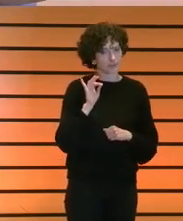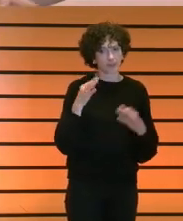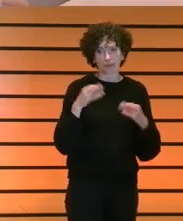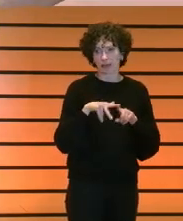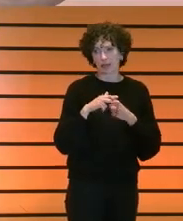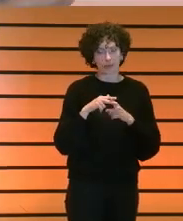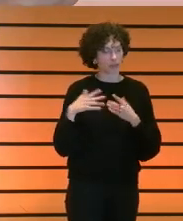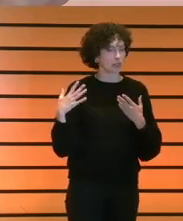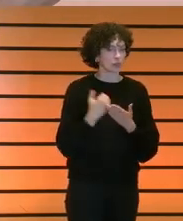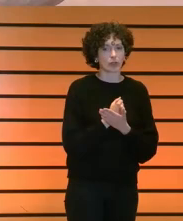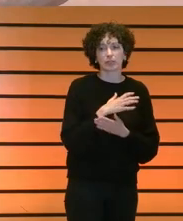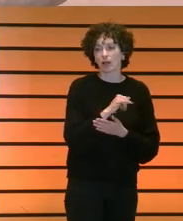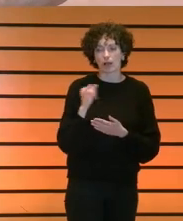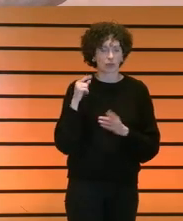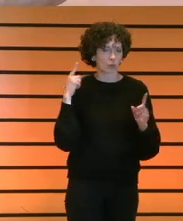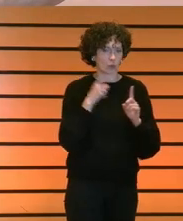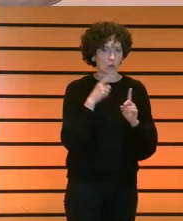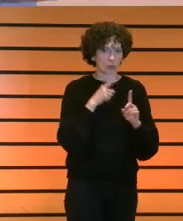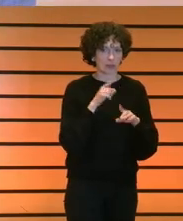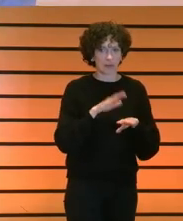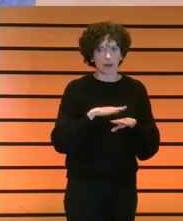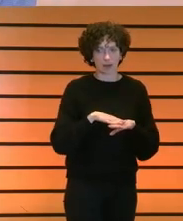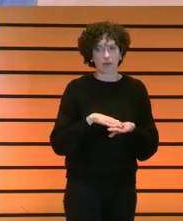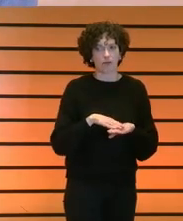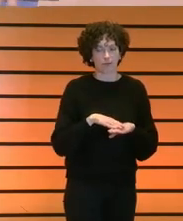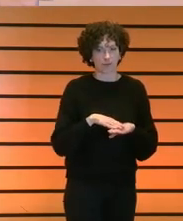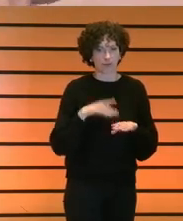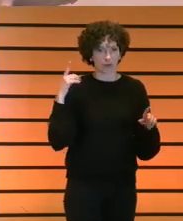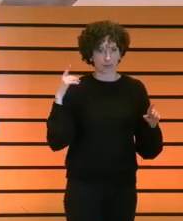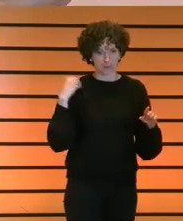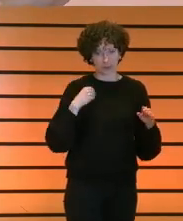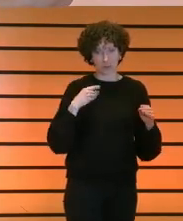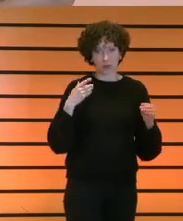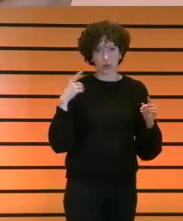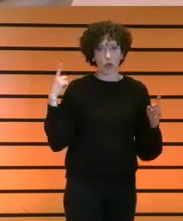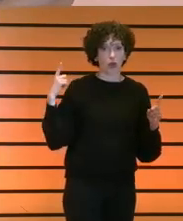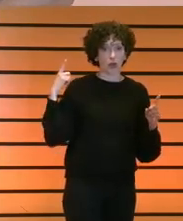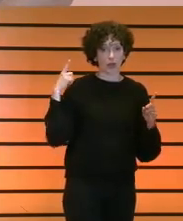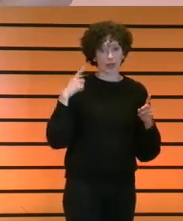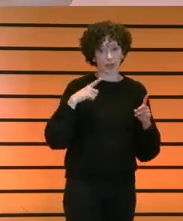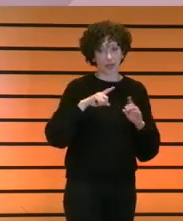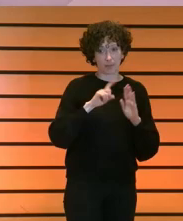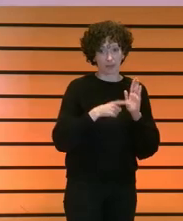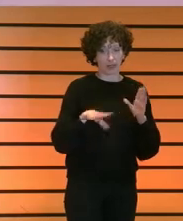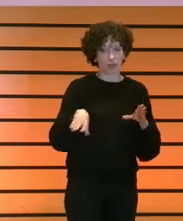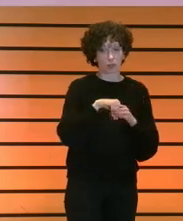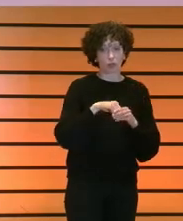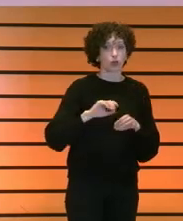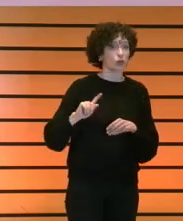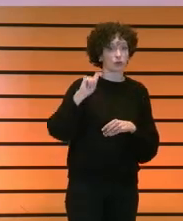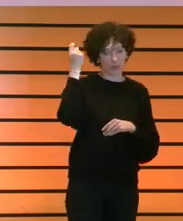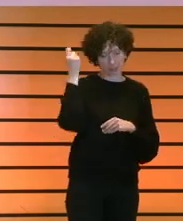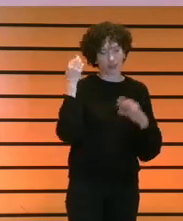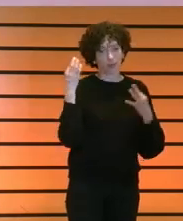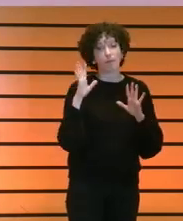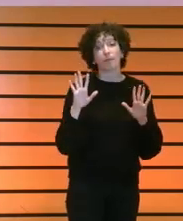las herramientas a nuestra disposición para conseguir el objetivo de la plena inclusión. Pero sí es cierto que si hablamos del